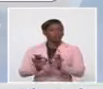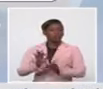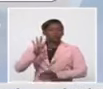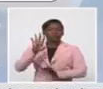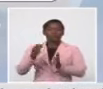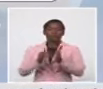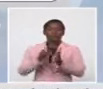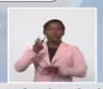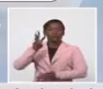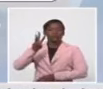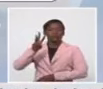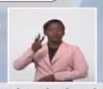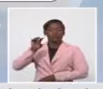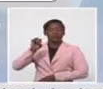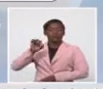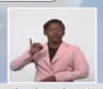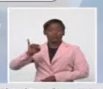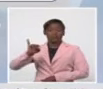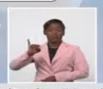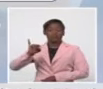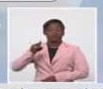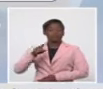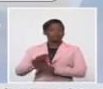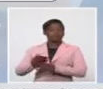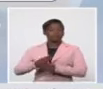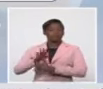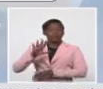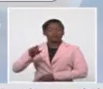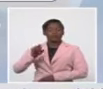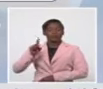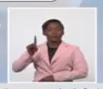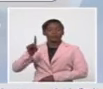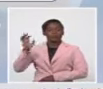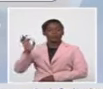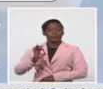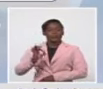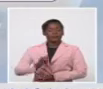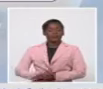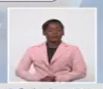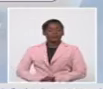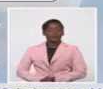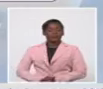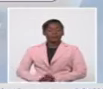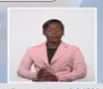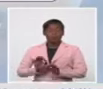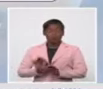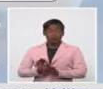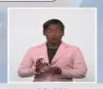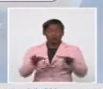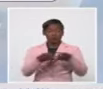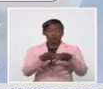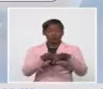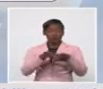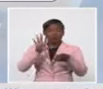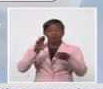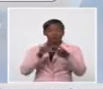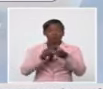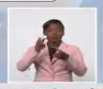5.306, el 5,1%. De estos 5.306,